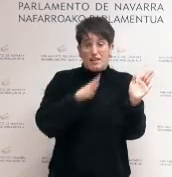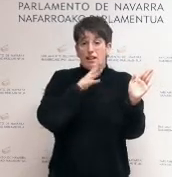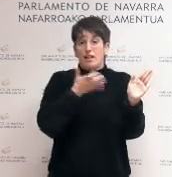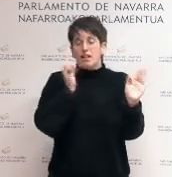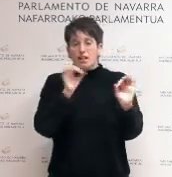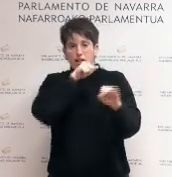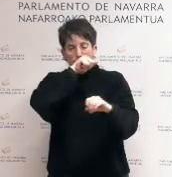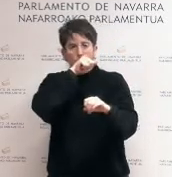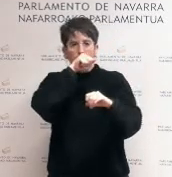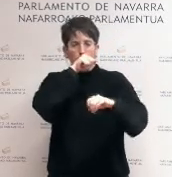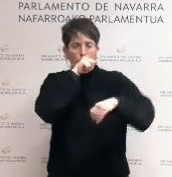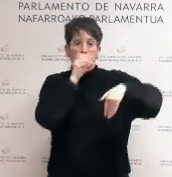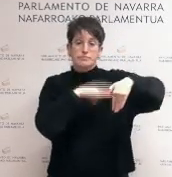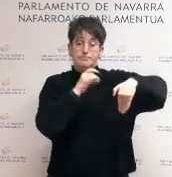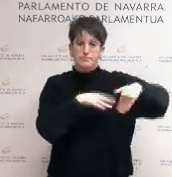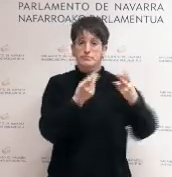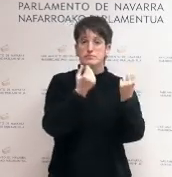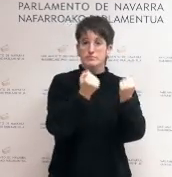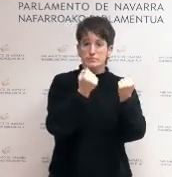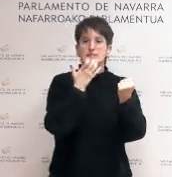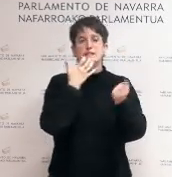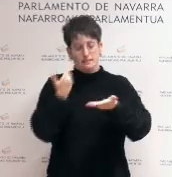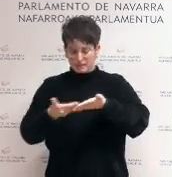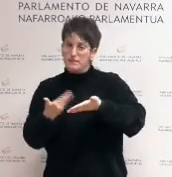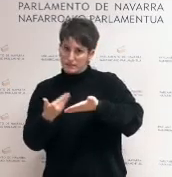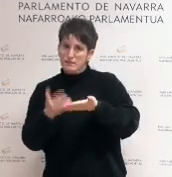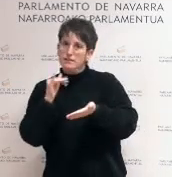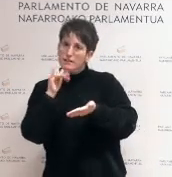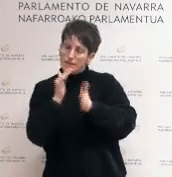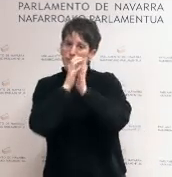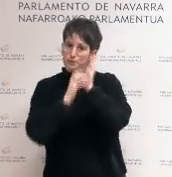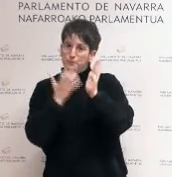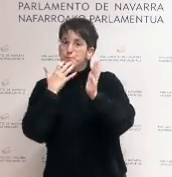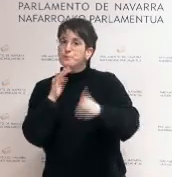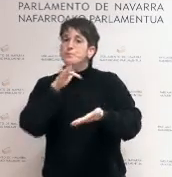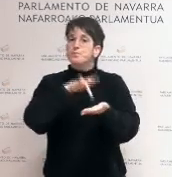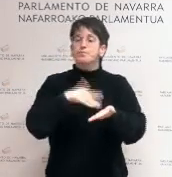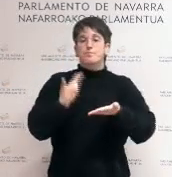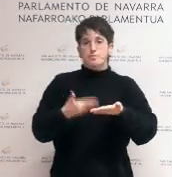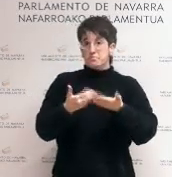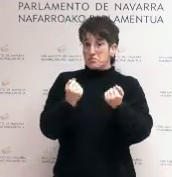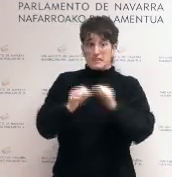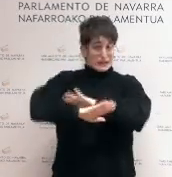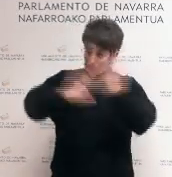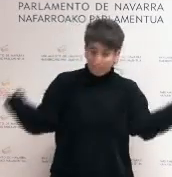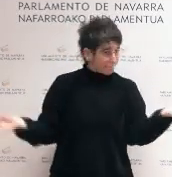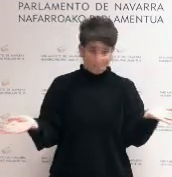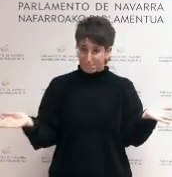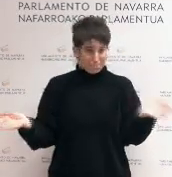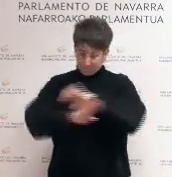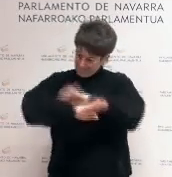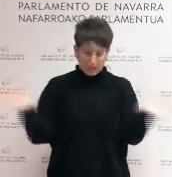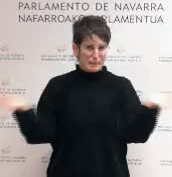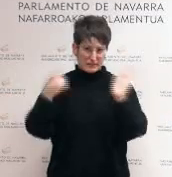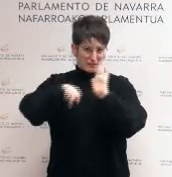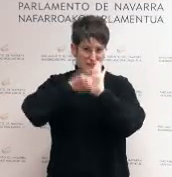ahorros energéticos a aquellos que lo tengan acreditado en el correspondiente certificado energético. Punto, ya no hay más cosas. Esto es el decreto.